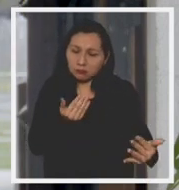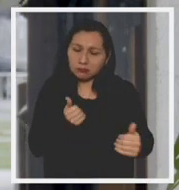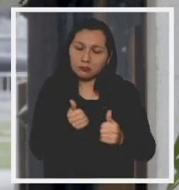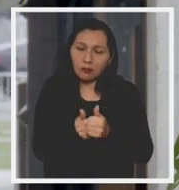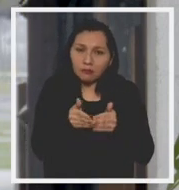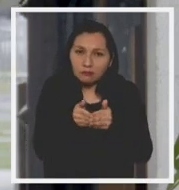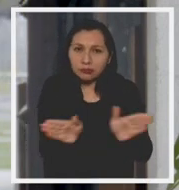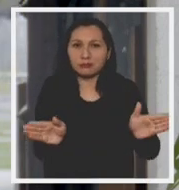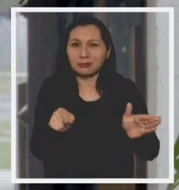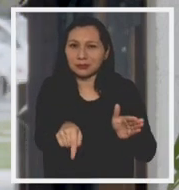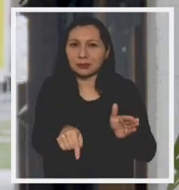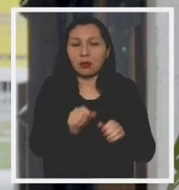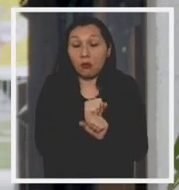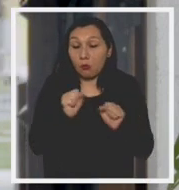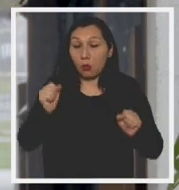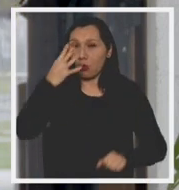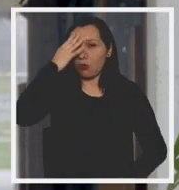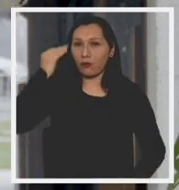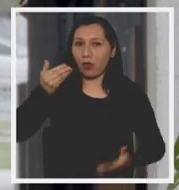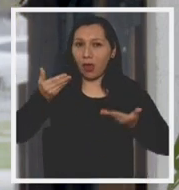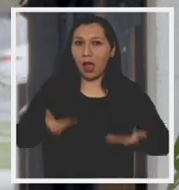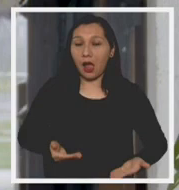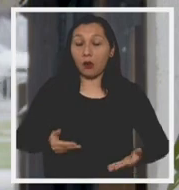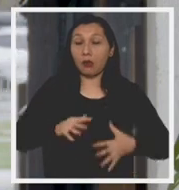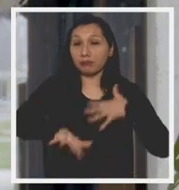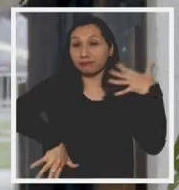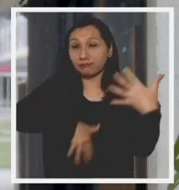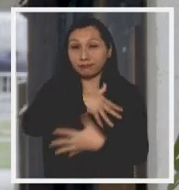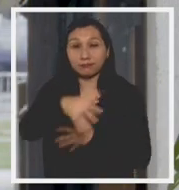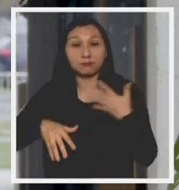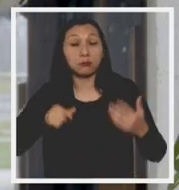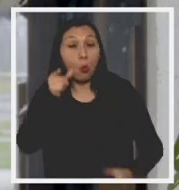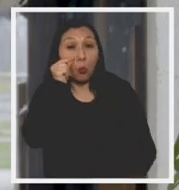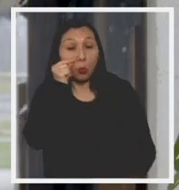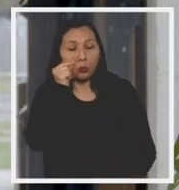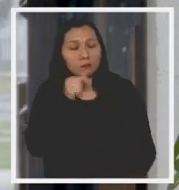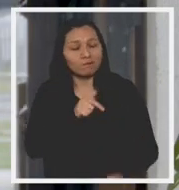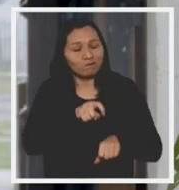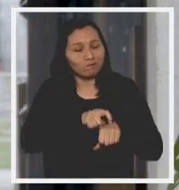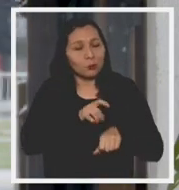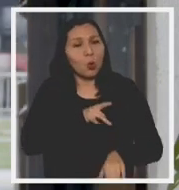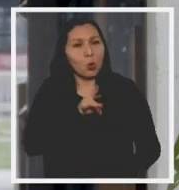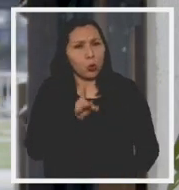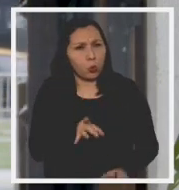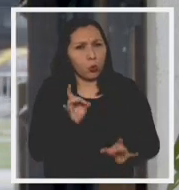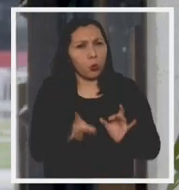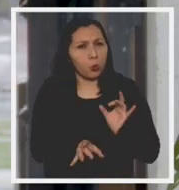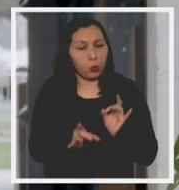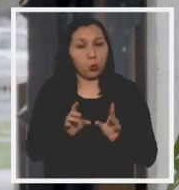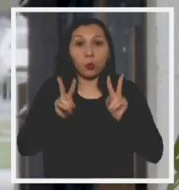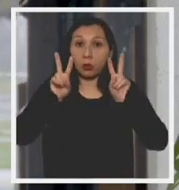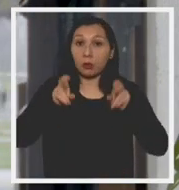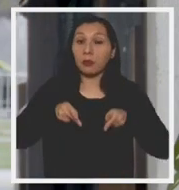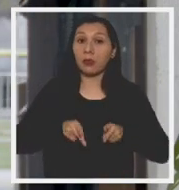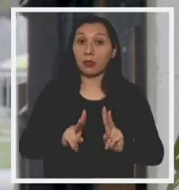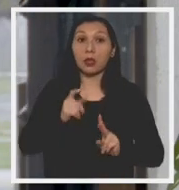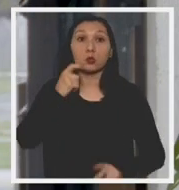Ahora también, y no podemos olvidar, que el estallido social fue un momento doloroso desde el punto de vista de los derechos